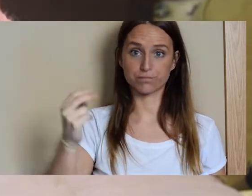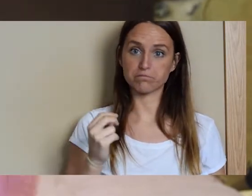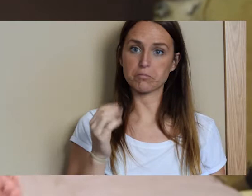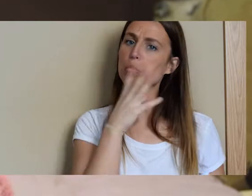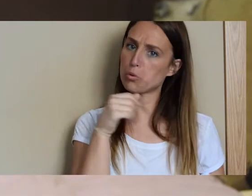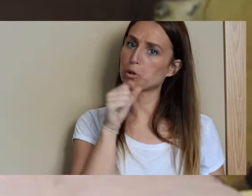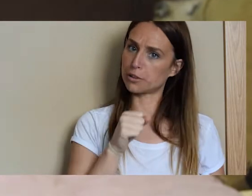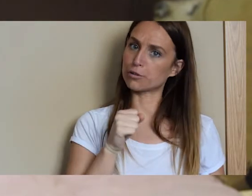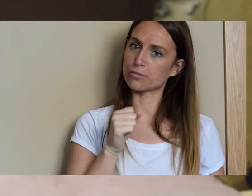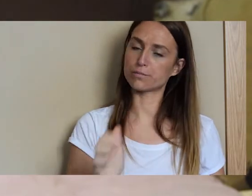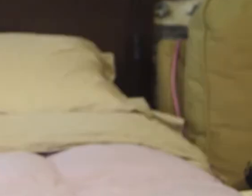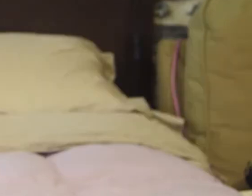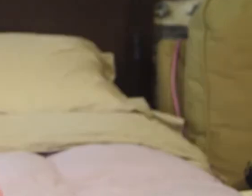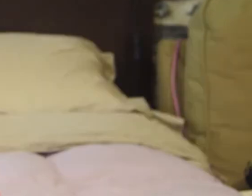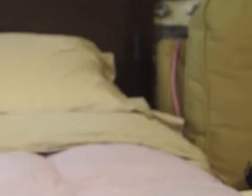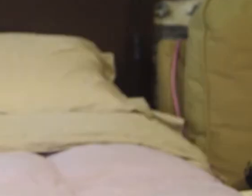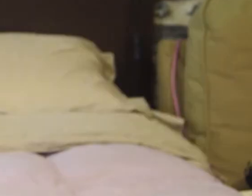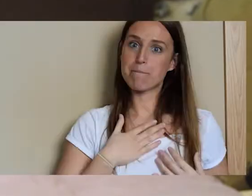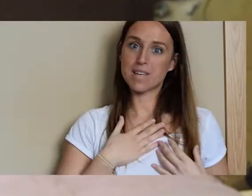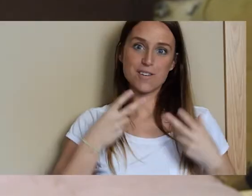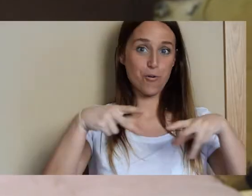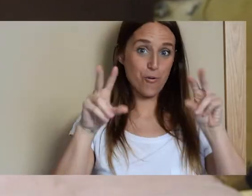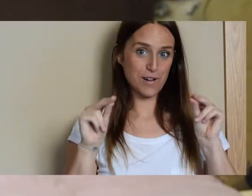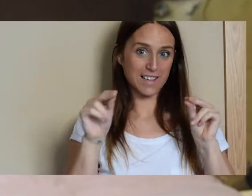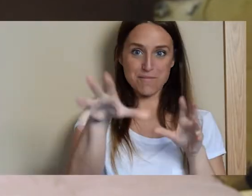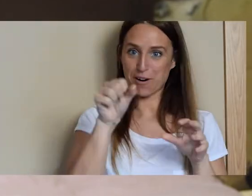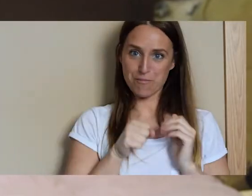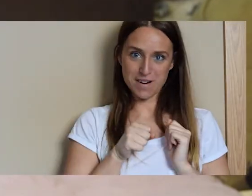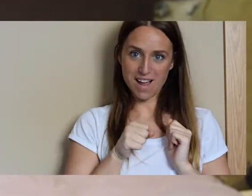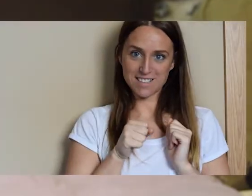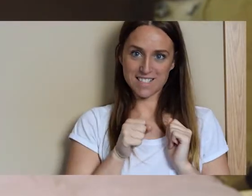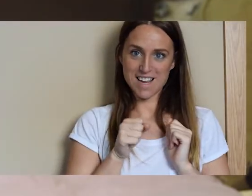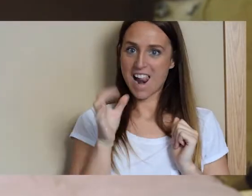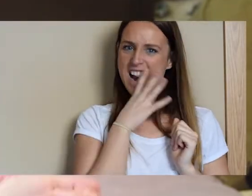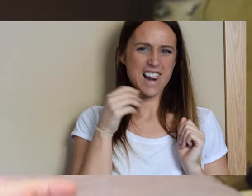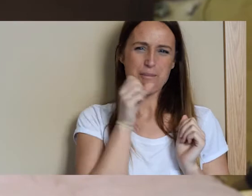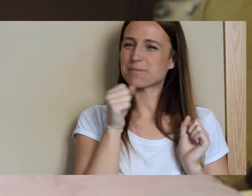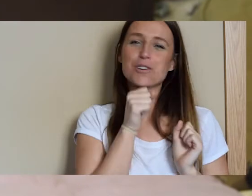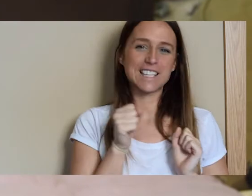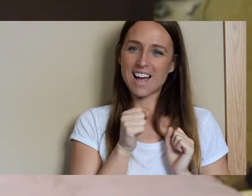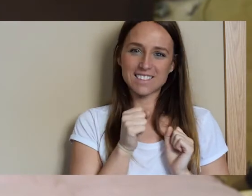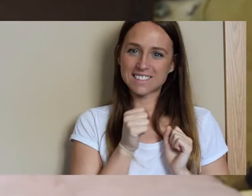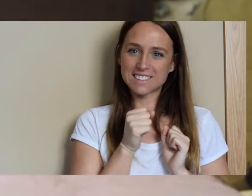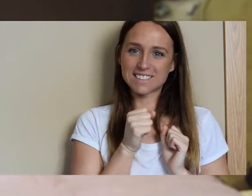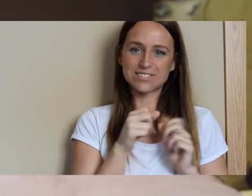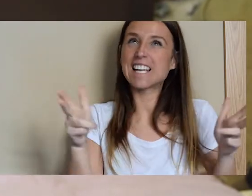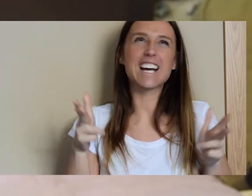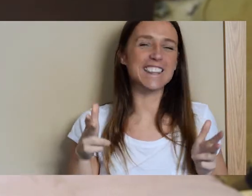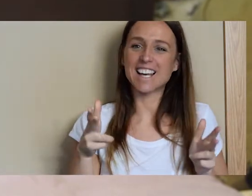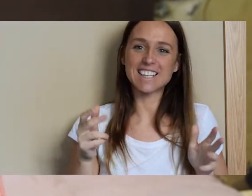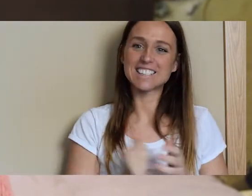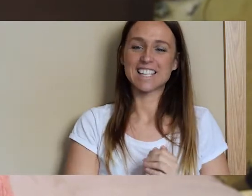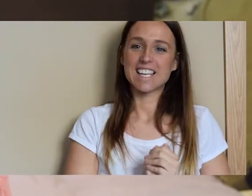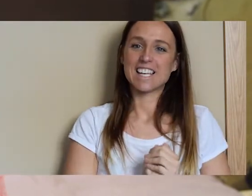porque me los pedí en Navidad. Y tardaron bastante tiempo. Pero bueno, me han llegado. Ya los habéis